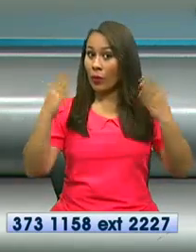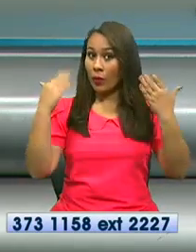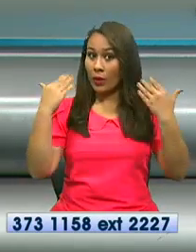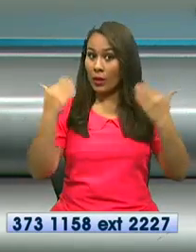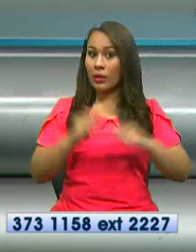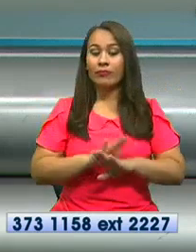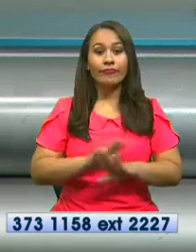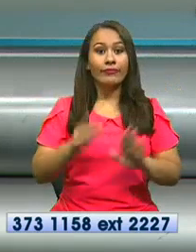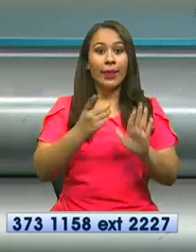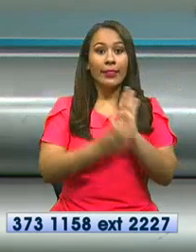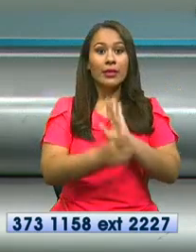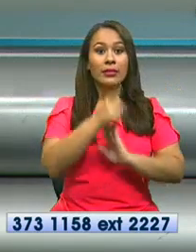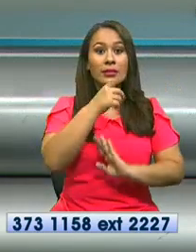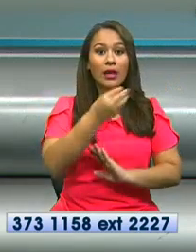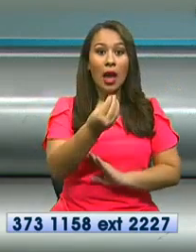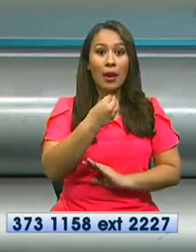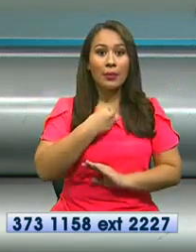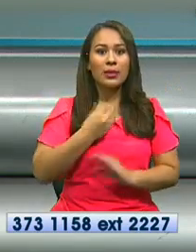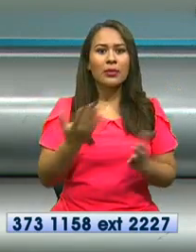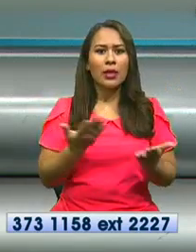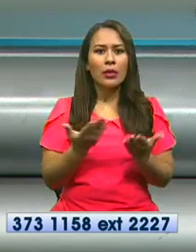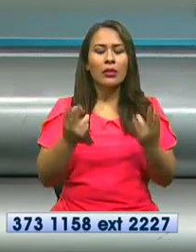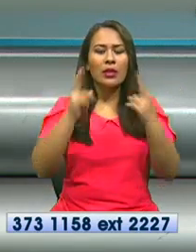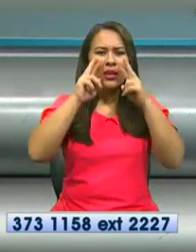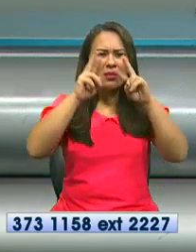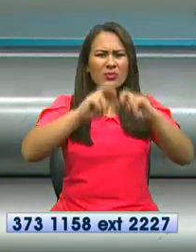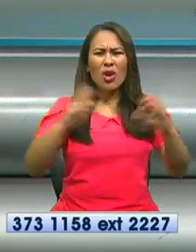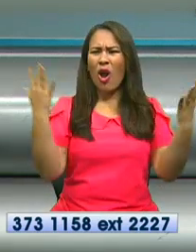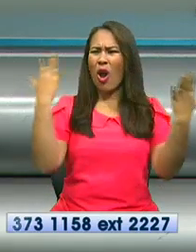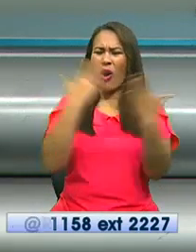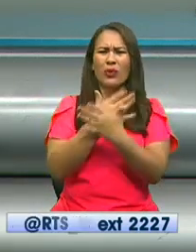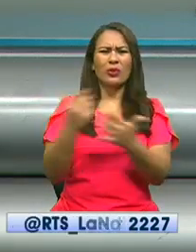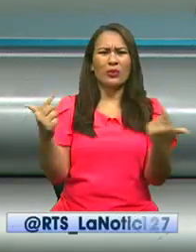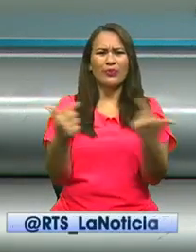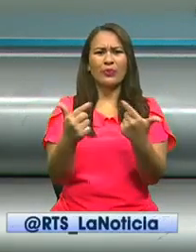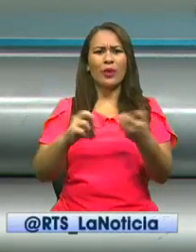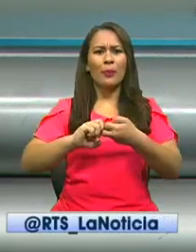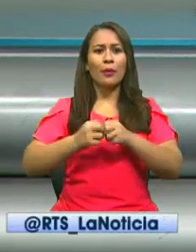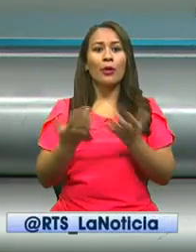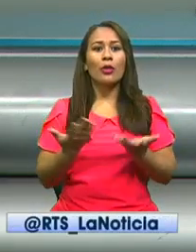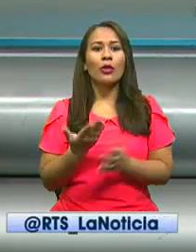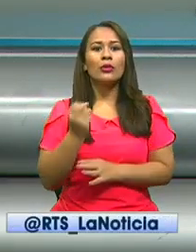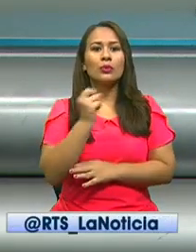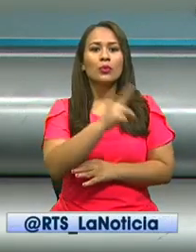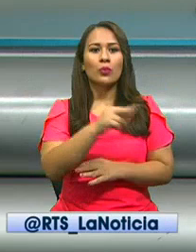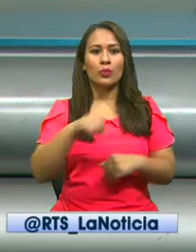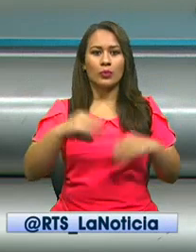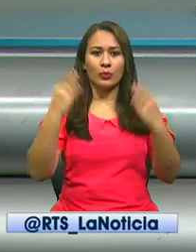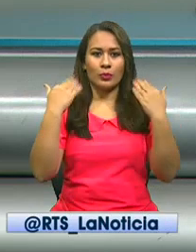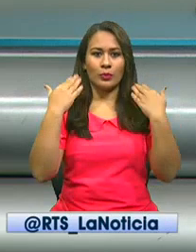la denuncia, la agresión se registró en medio de un confuso incidente en el suroeste de Guayaquil.